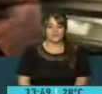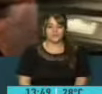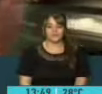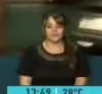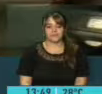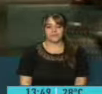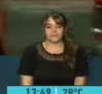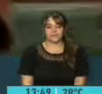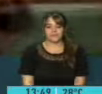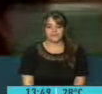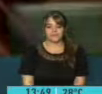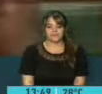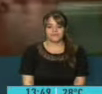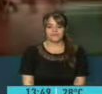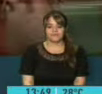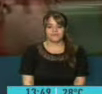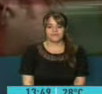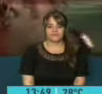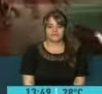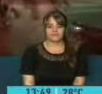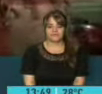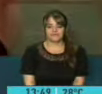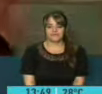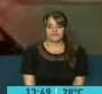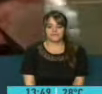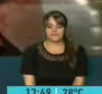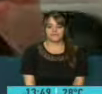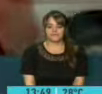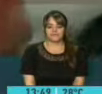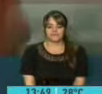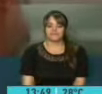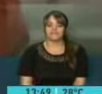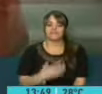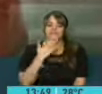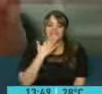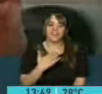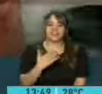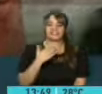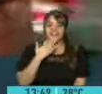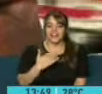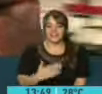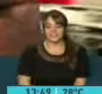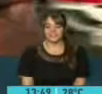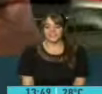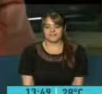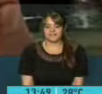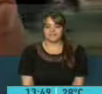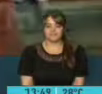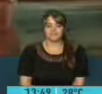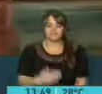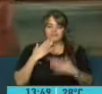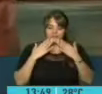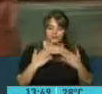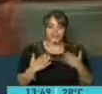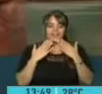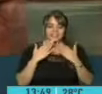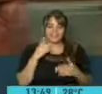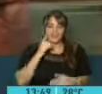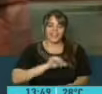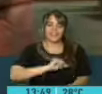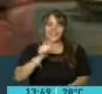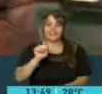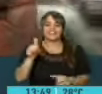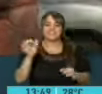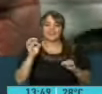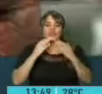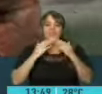Bueno, vale. Ahora, un, dos, tres, ya. Muchas gracias, bien. Gracias por la onda. Sos un genio. Muchísimas gracias. Mucho éxito. Muchas gracias.